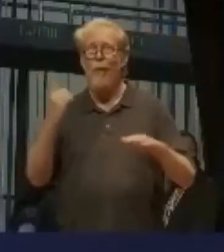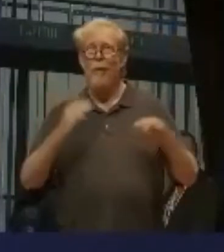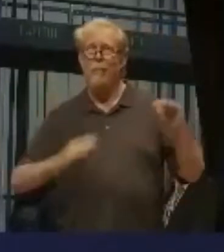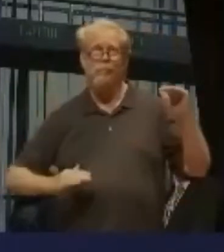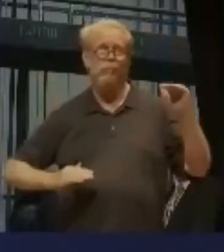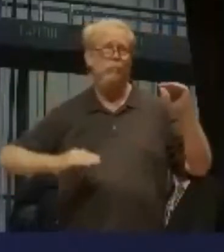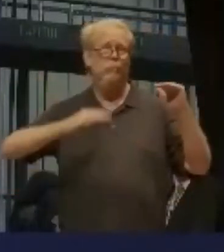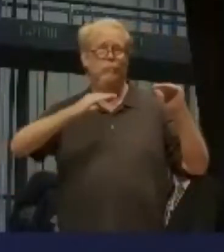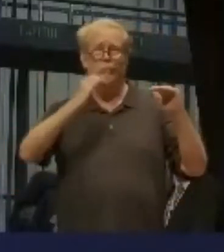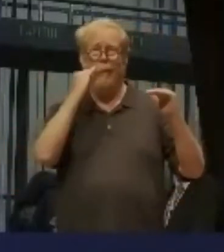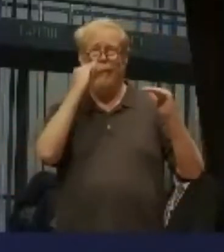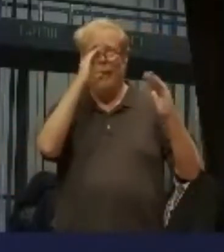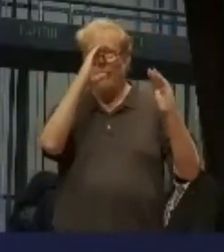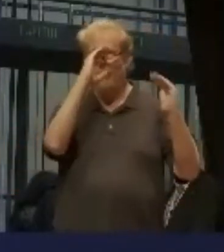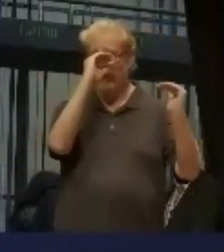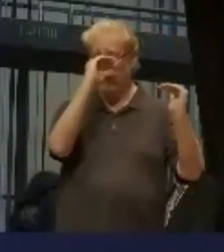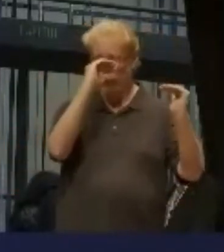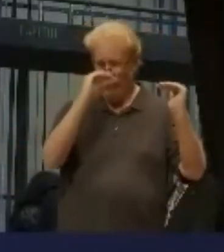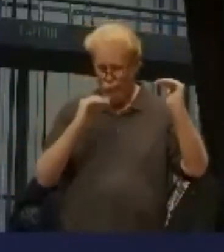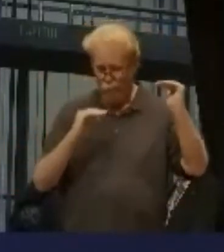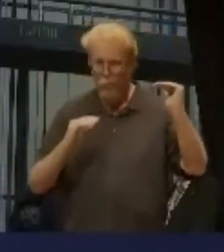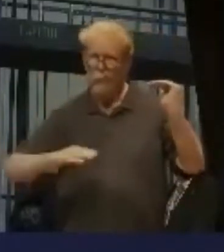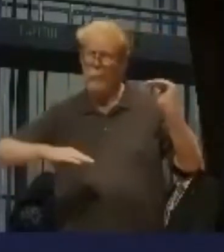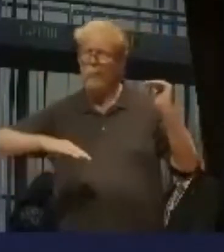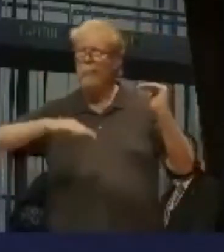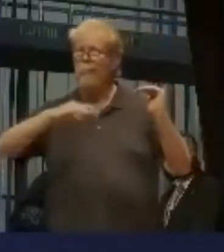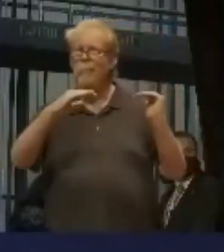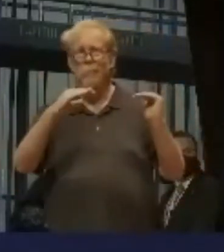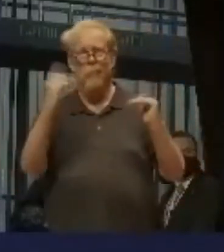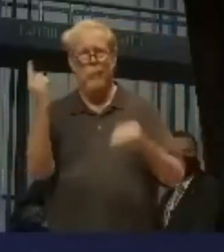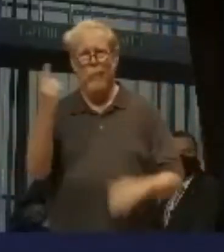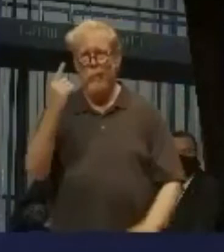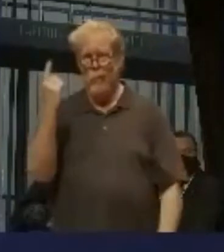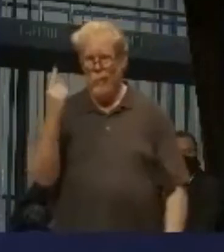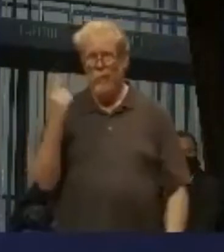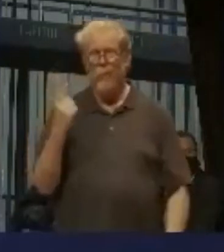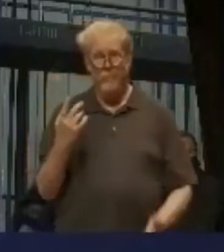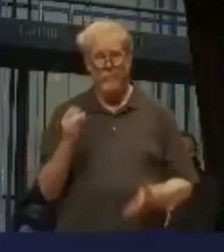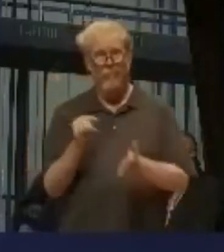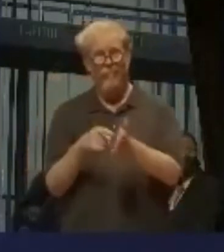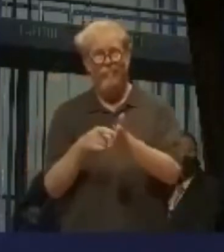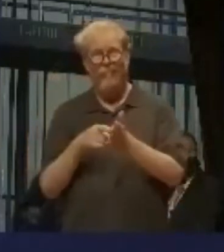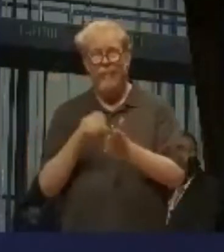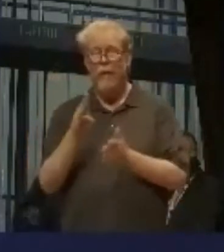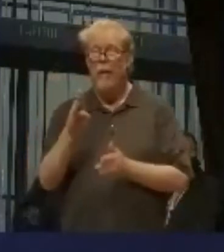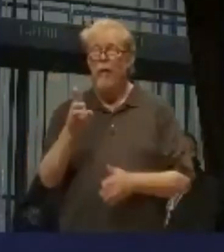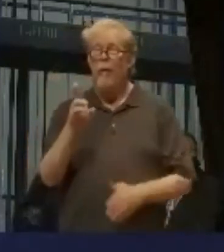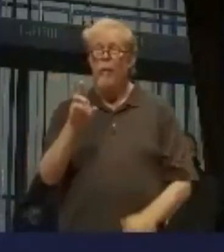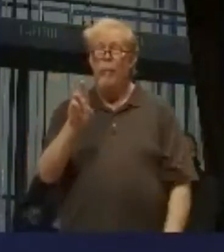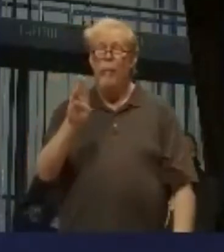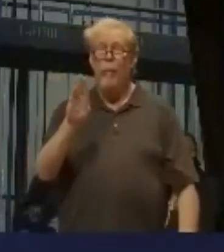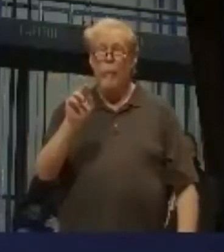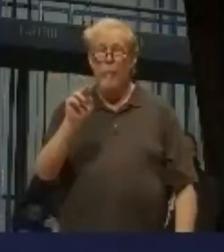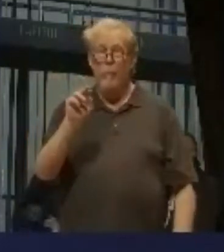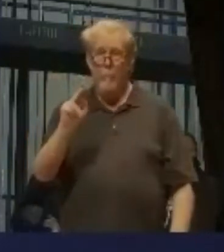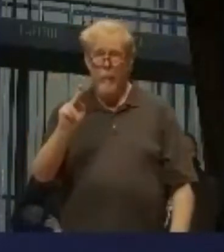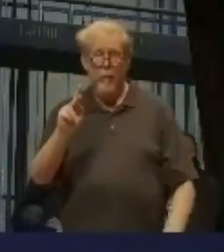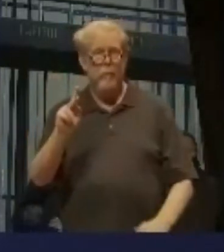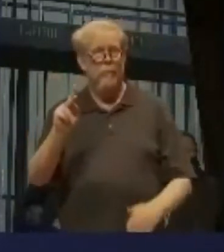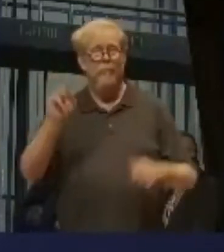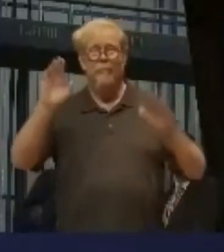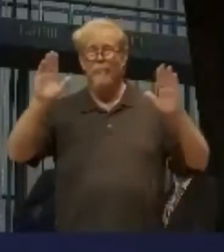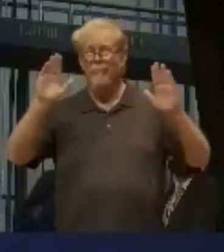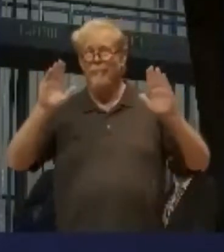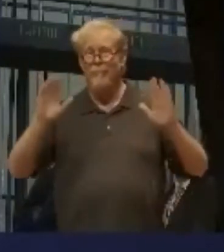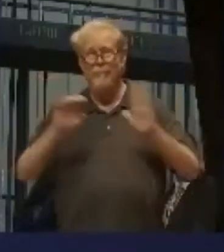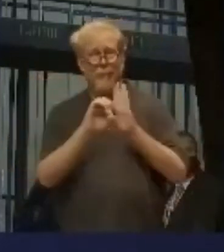siempre exceden las expectativas. Eso siempre sucede. Y eso es lo que debemos hacer nosotros. Y Burbank es un excelente